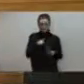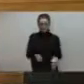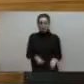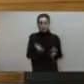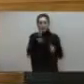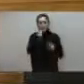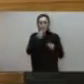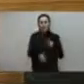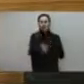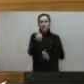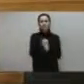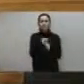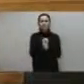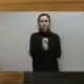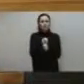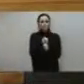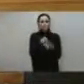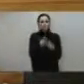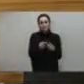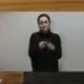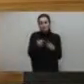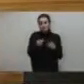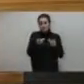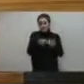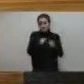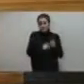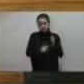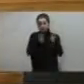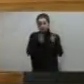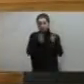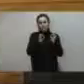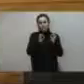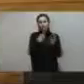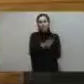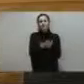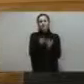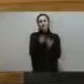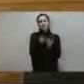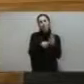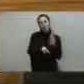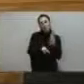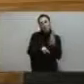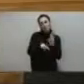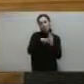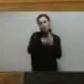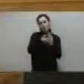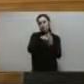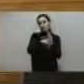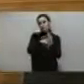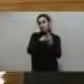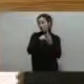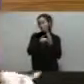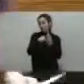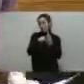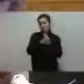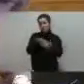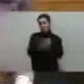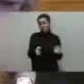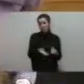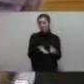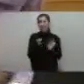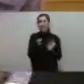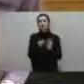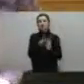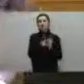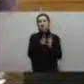asturianos, la creación de puestos de trabajo. Y para este sector en concreto le proponemos dos medidas, simple y llanamente dos medidas. Dos medidas que